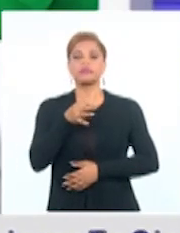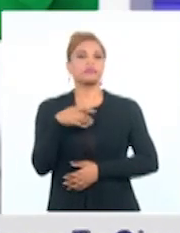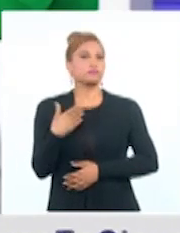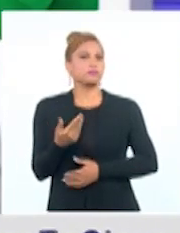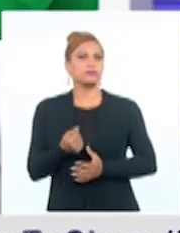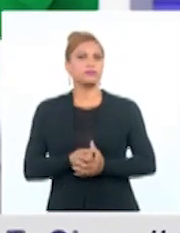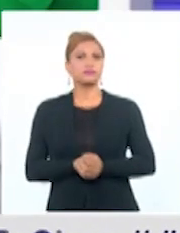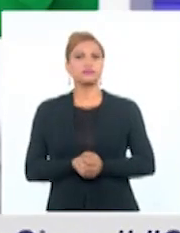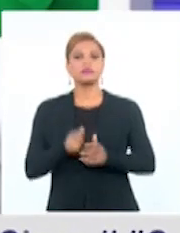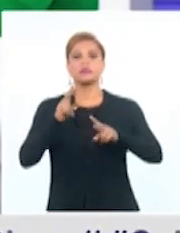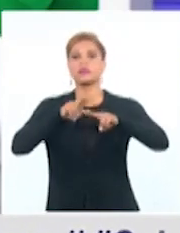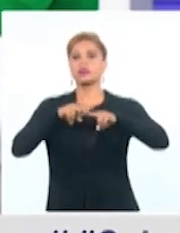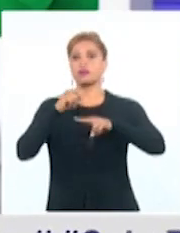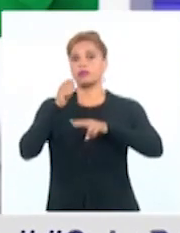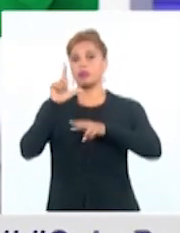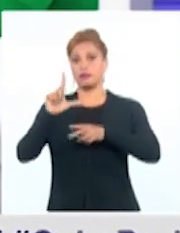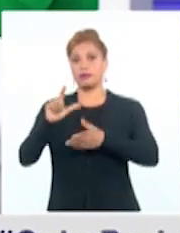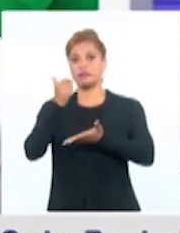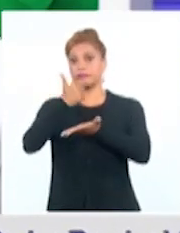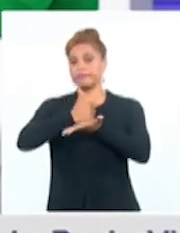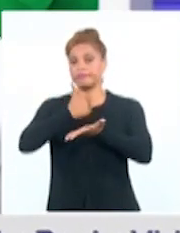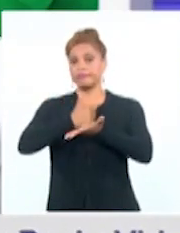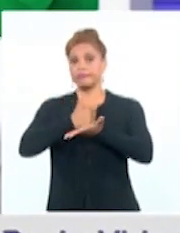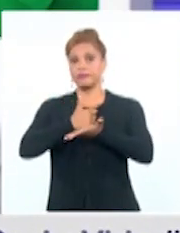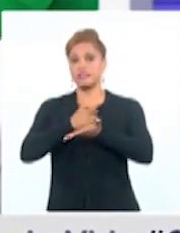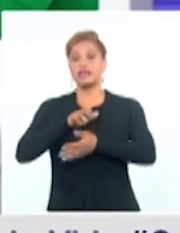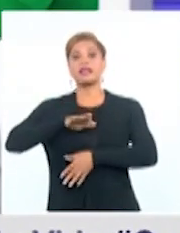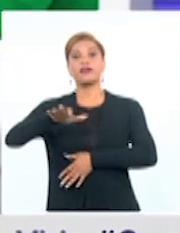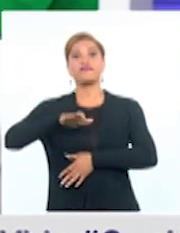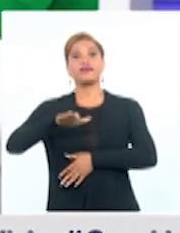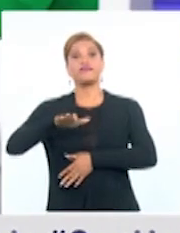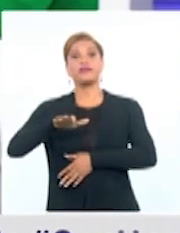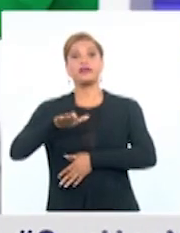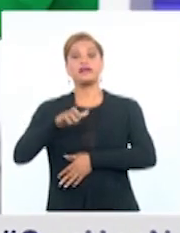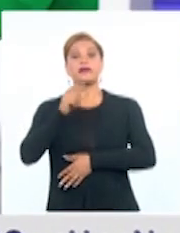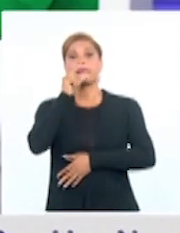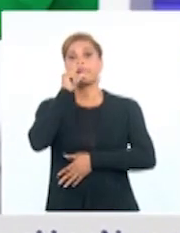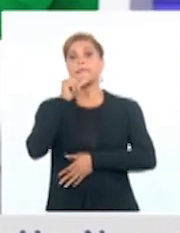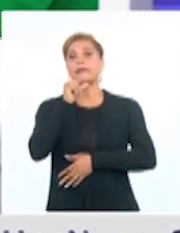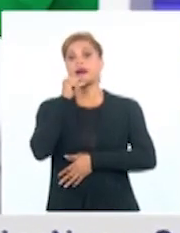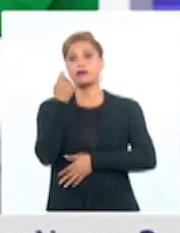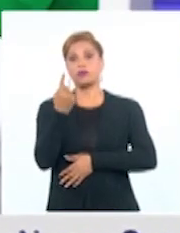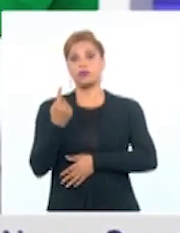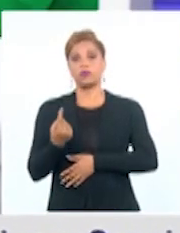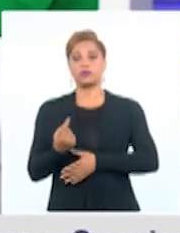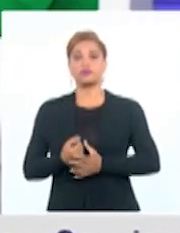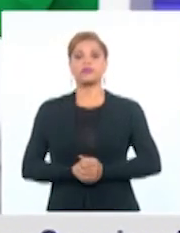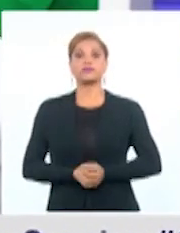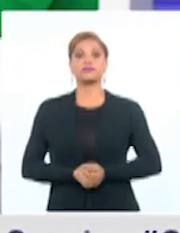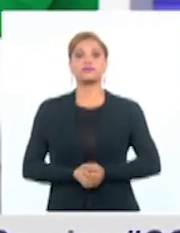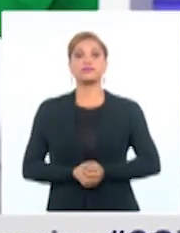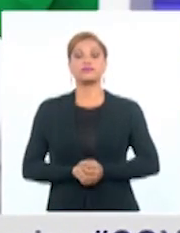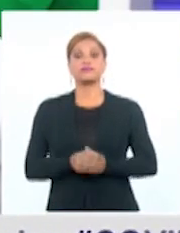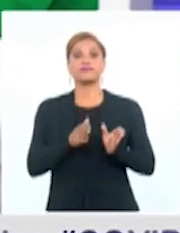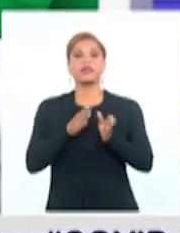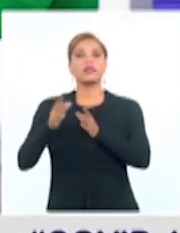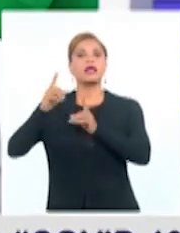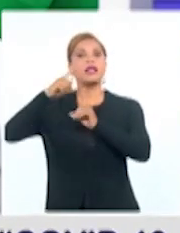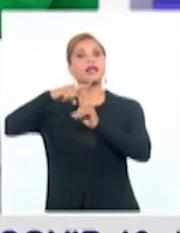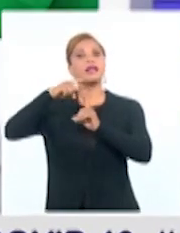de Holguín, Rafael Freire y Banes, 1 de cada uno. En Las Tunas, los